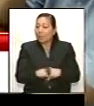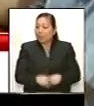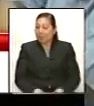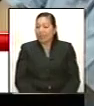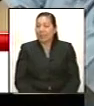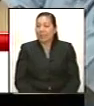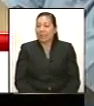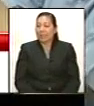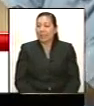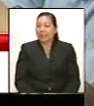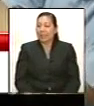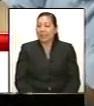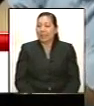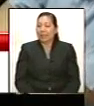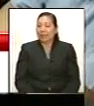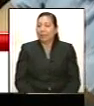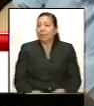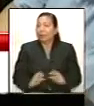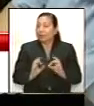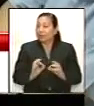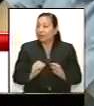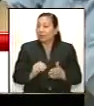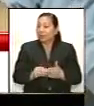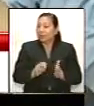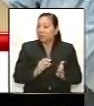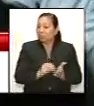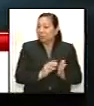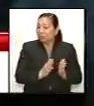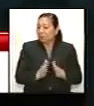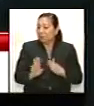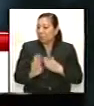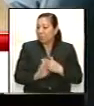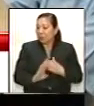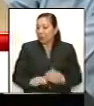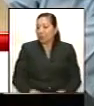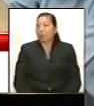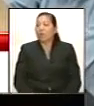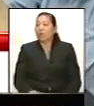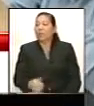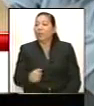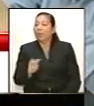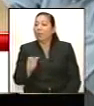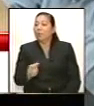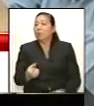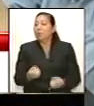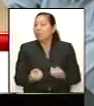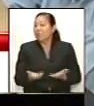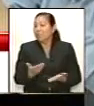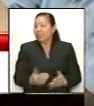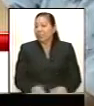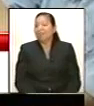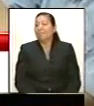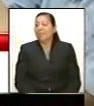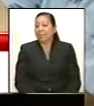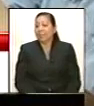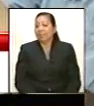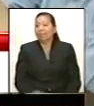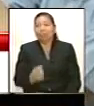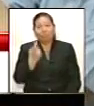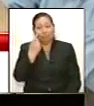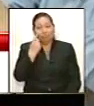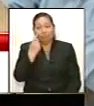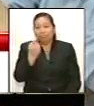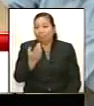prevenir riesgos por un tratamiento inadecuado de protección de sus datos personales, ¿no? Porque muchas veces no conocemos